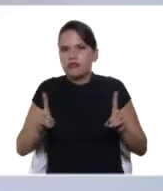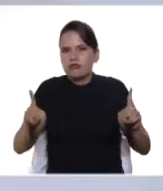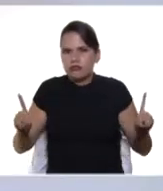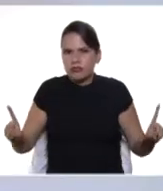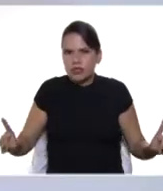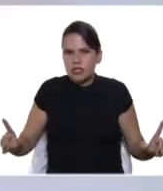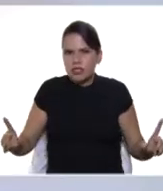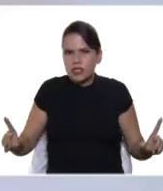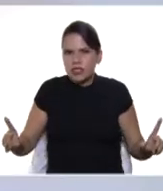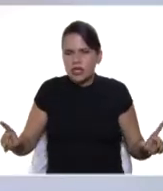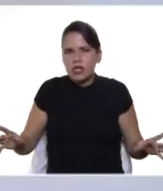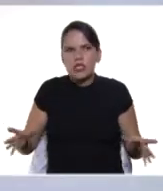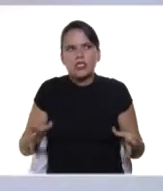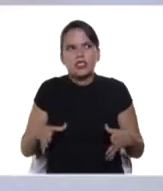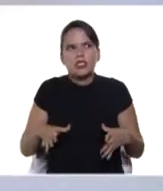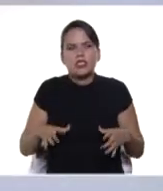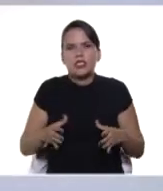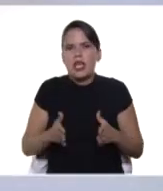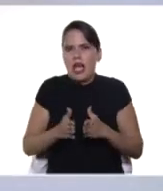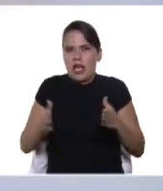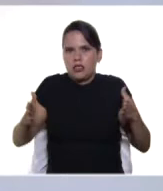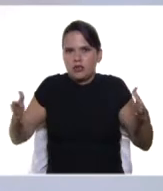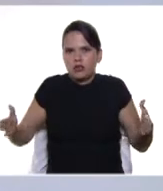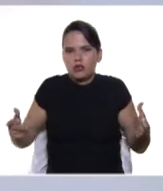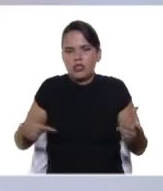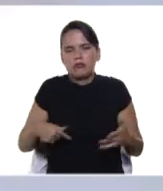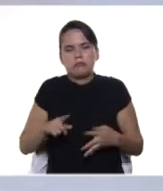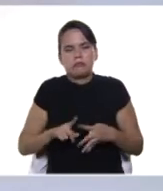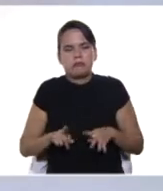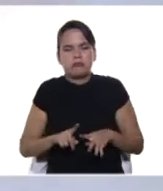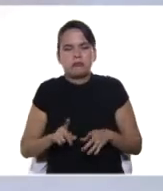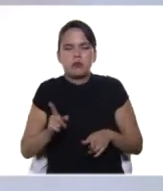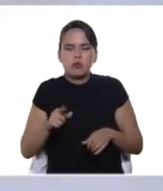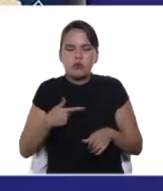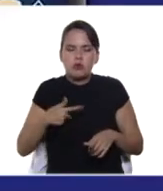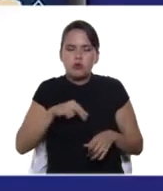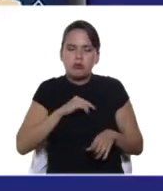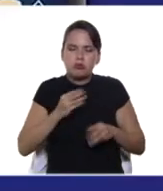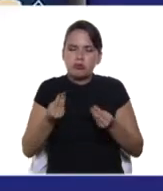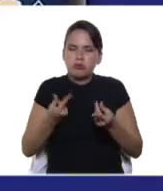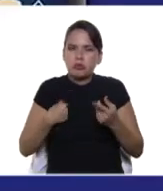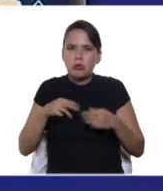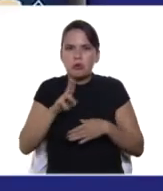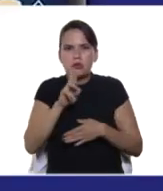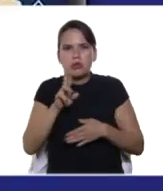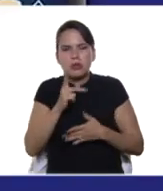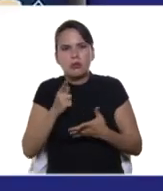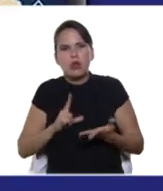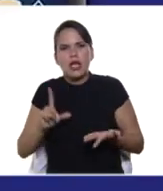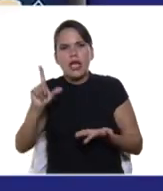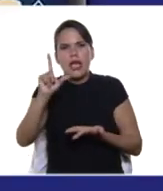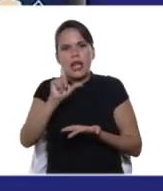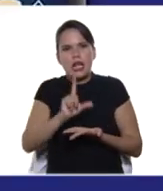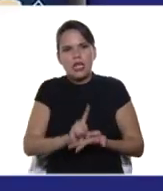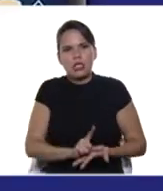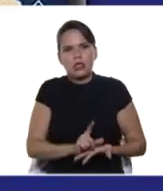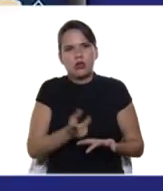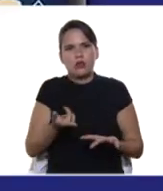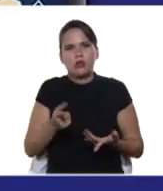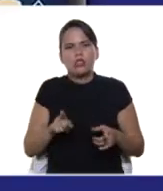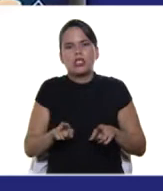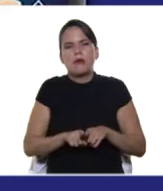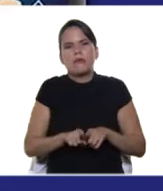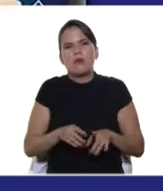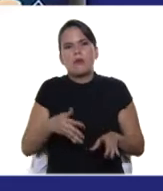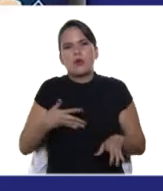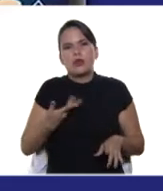forma, nosotros muchas veces utilizamos lo que es el litro, que puede ser también expresado o es equivalente